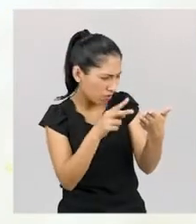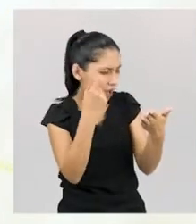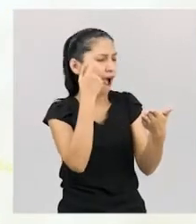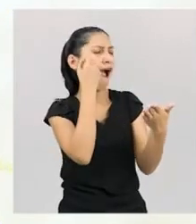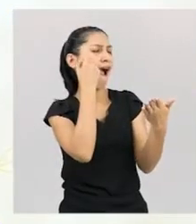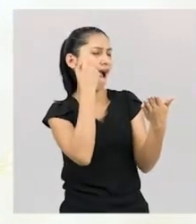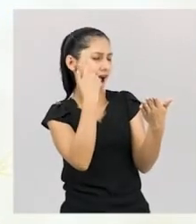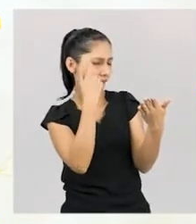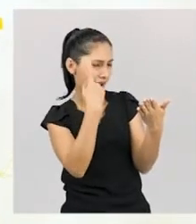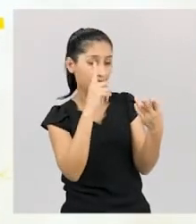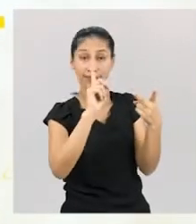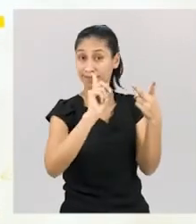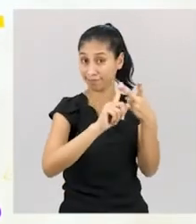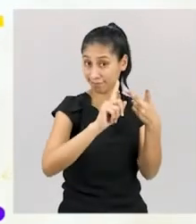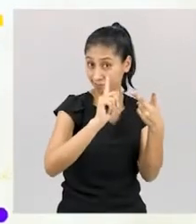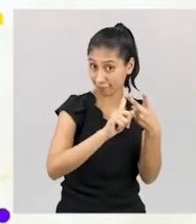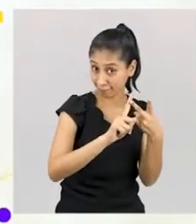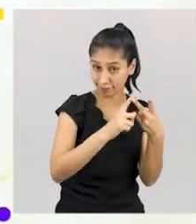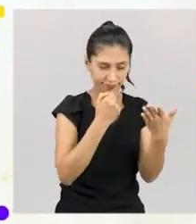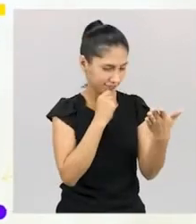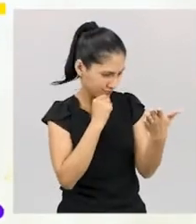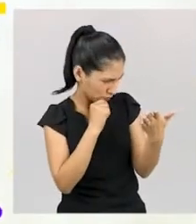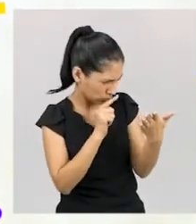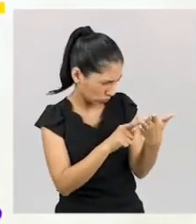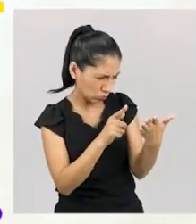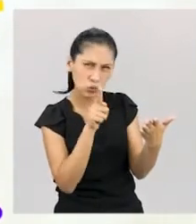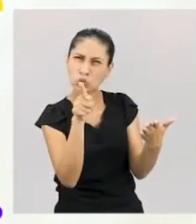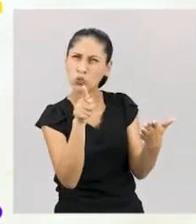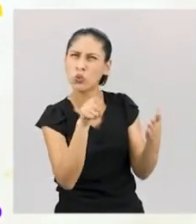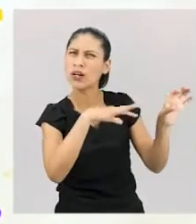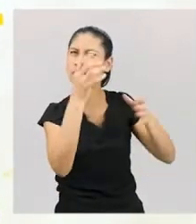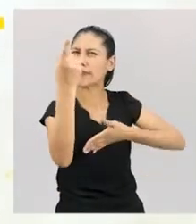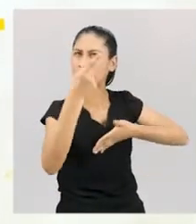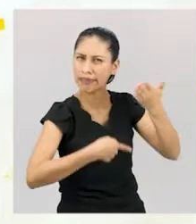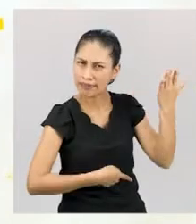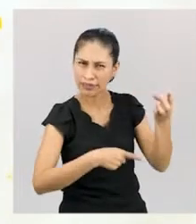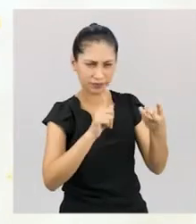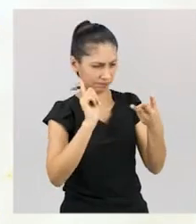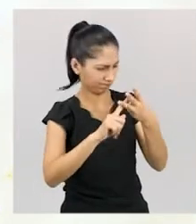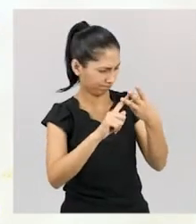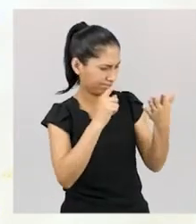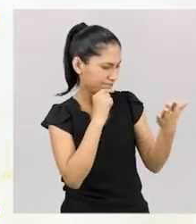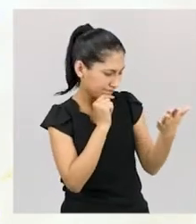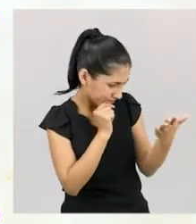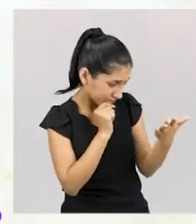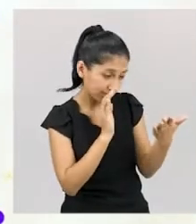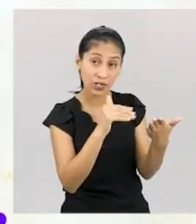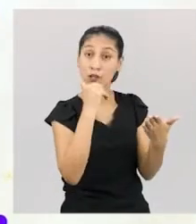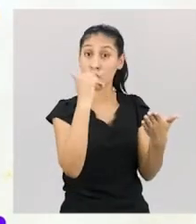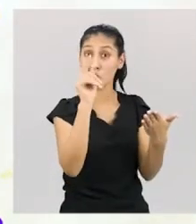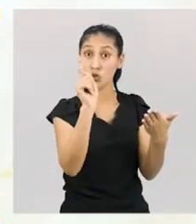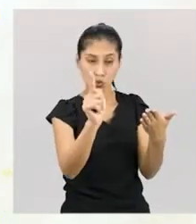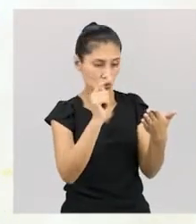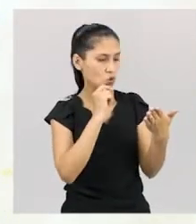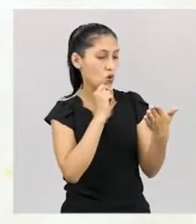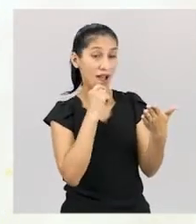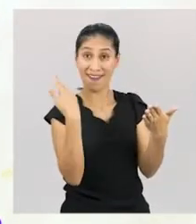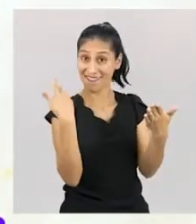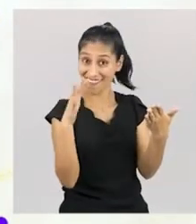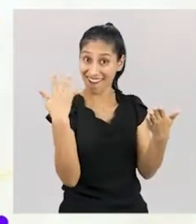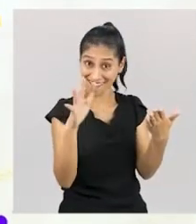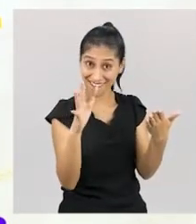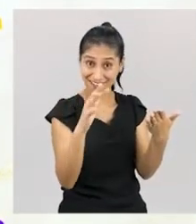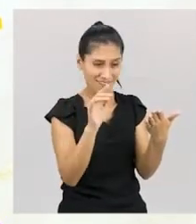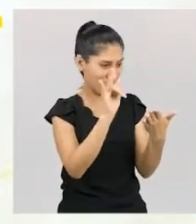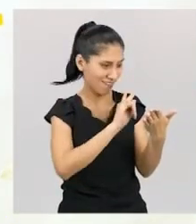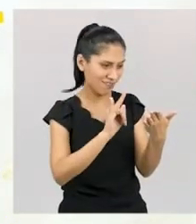el problema. Luego diseñaremos o seleccionamos una estrategia o plan. Y luego ejecutaremos la estrategia o